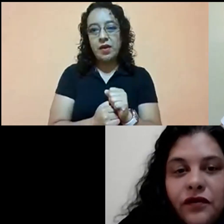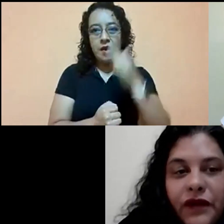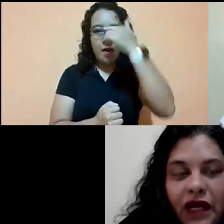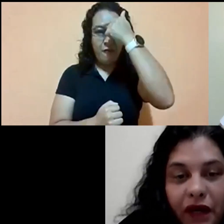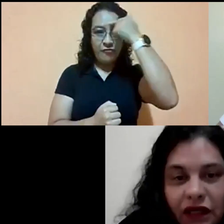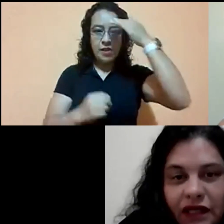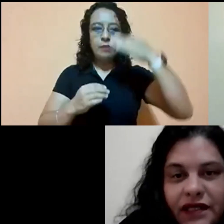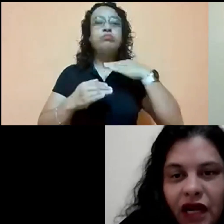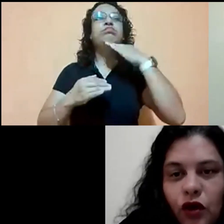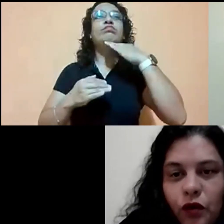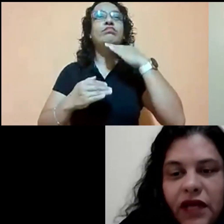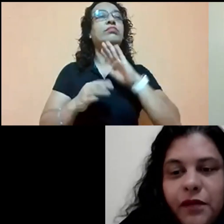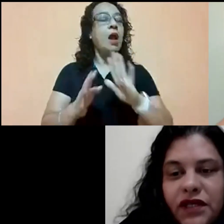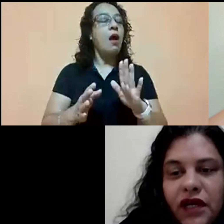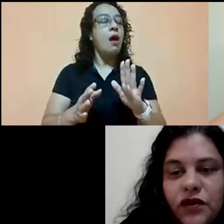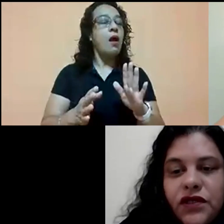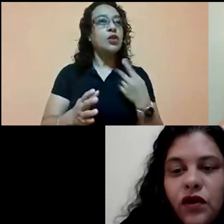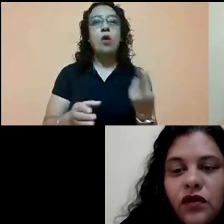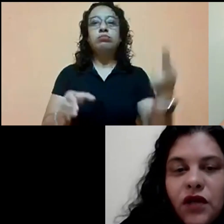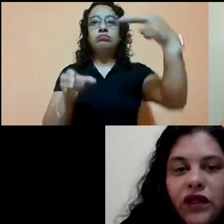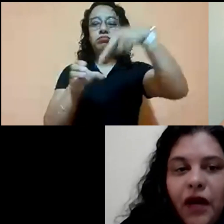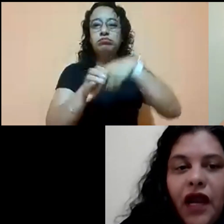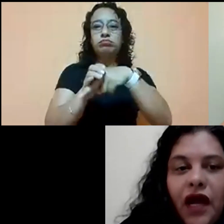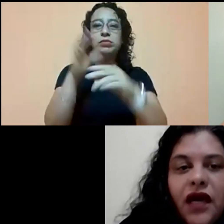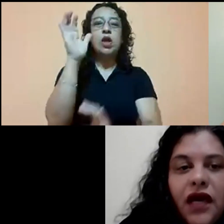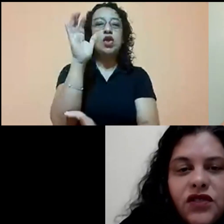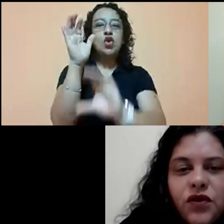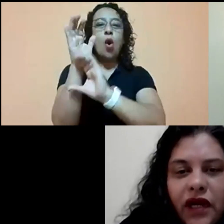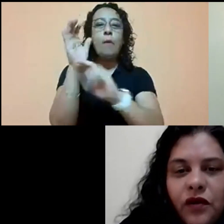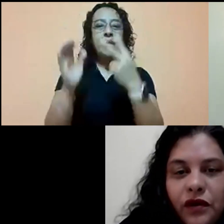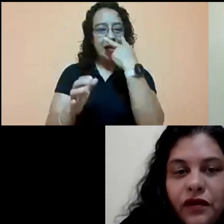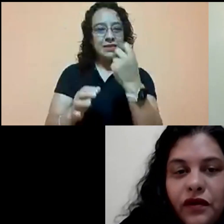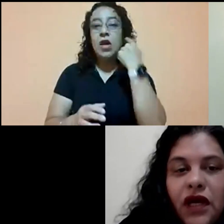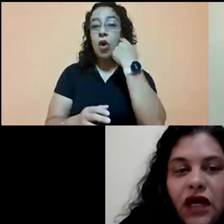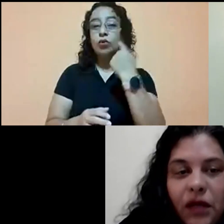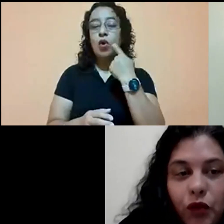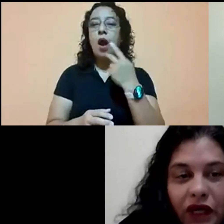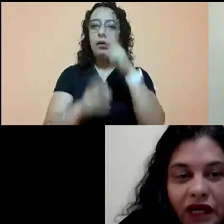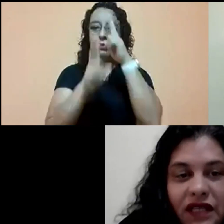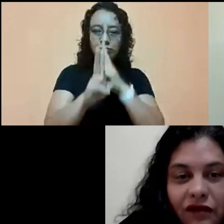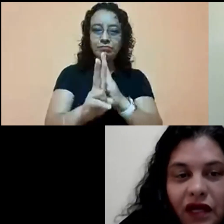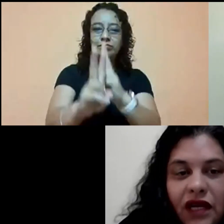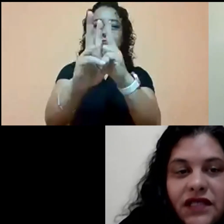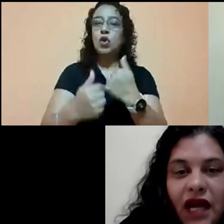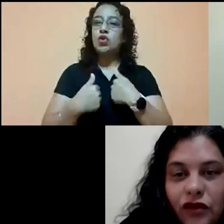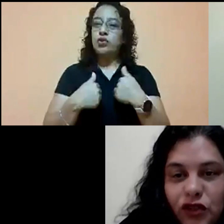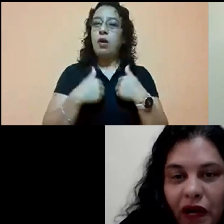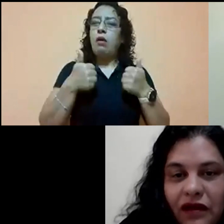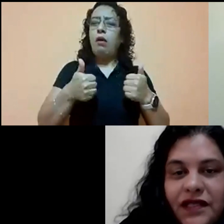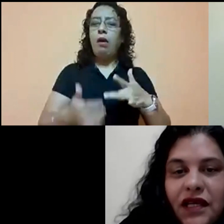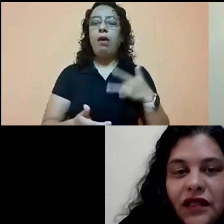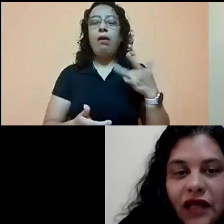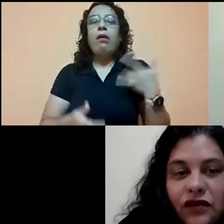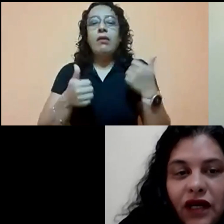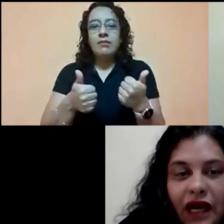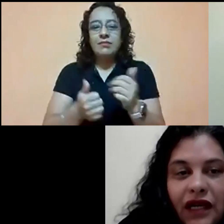alta, pertenecer al Comité de Prosiegos y Sordos de Guatemala es un gran honor. El poder servirles a los